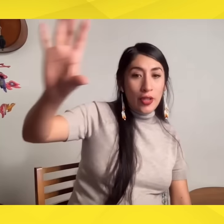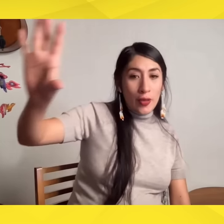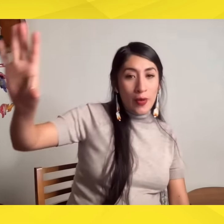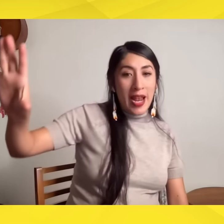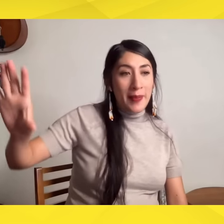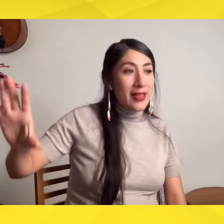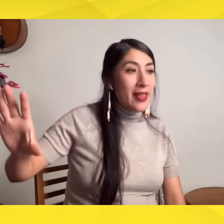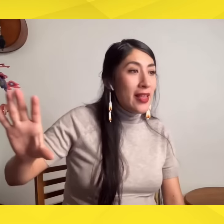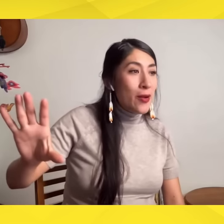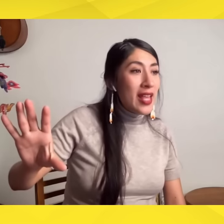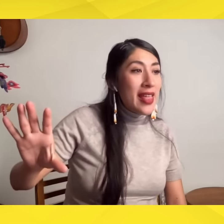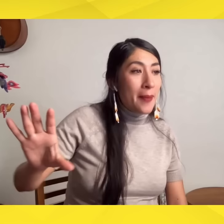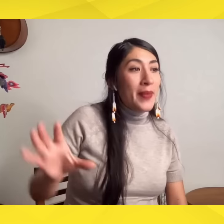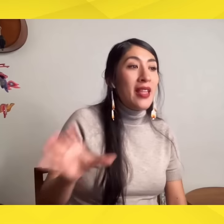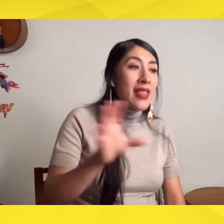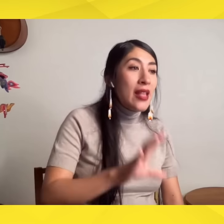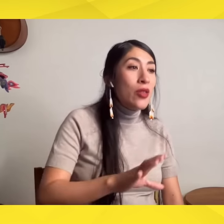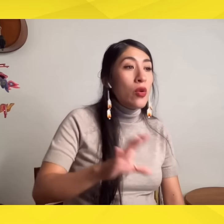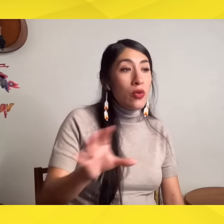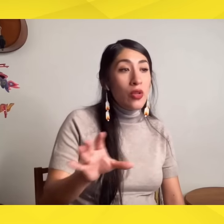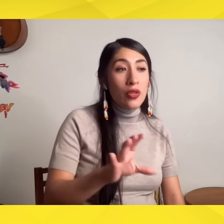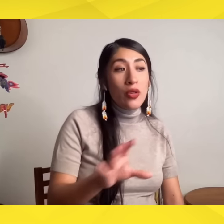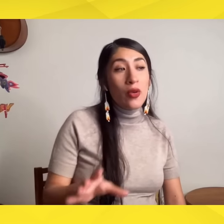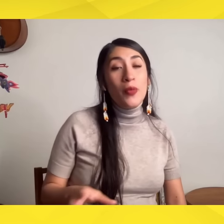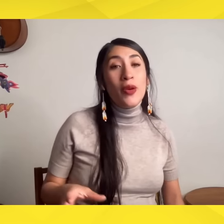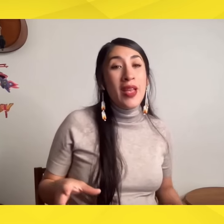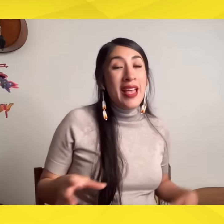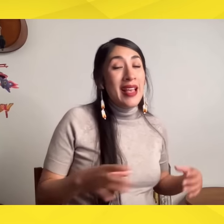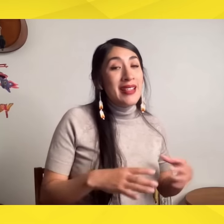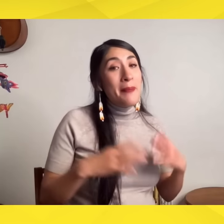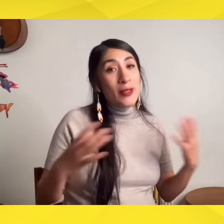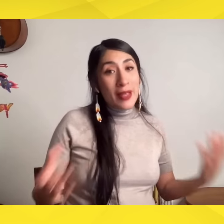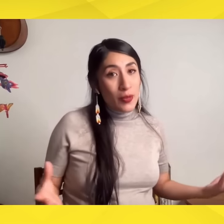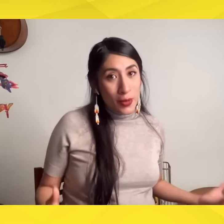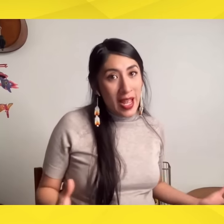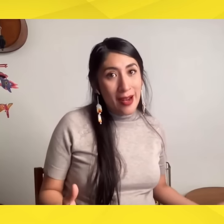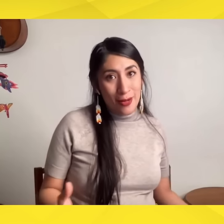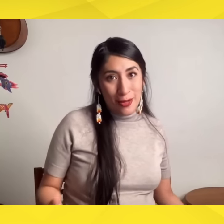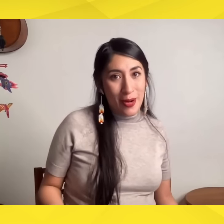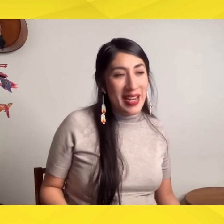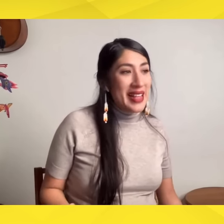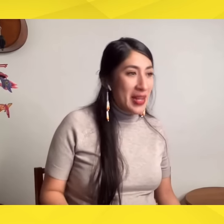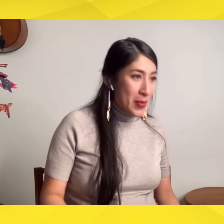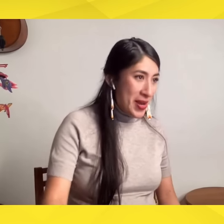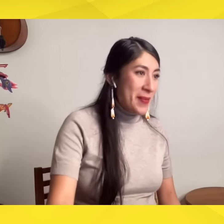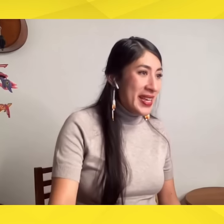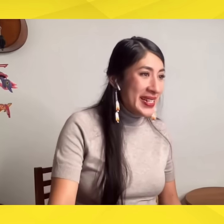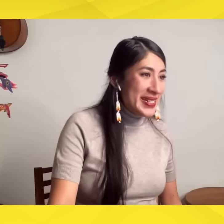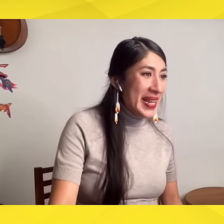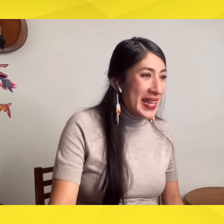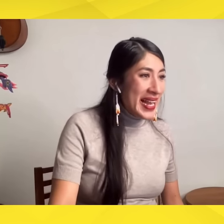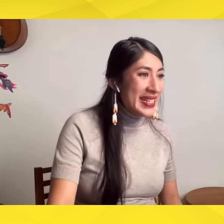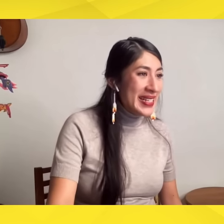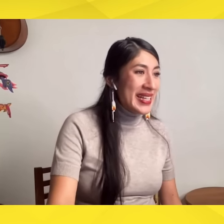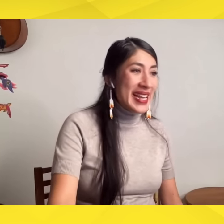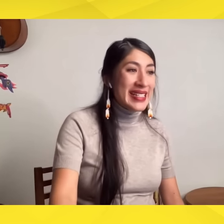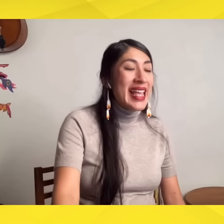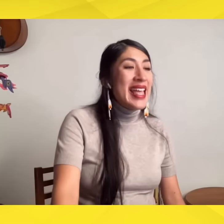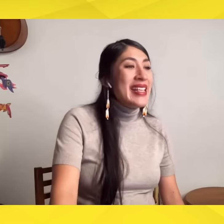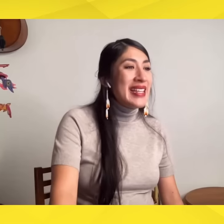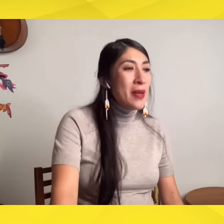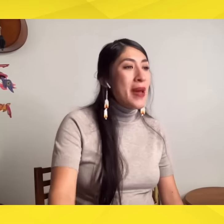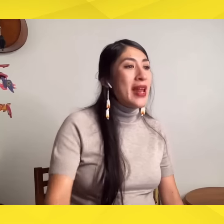oposición moralmente derrotada en tanto uno y otro grupo se empezó a disputar el control de La Tribuna imagínense las